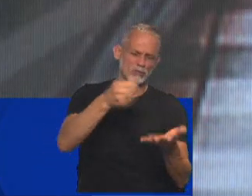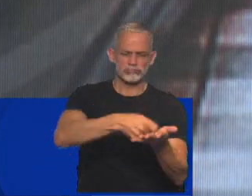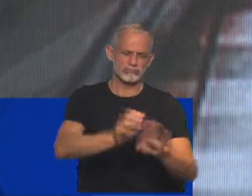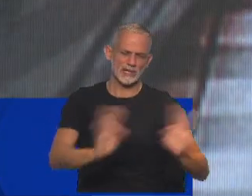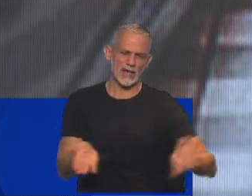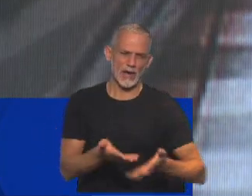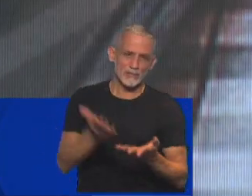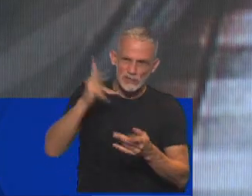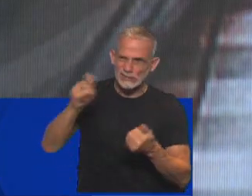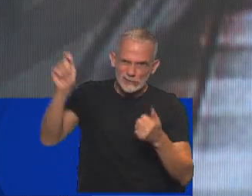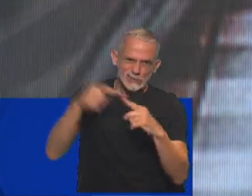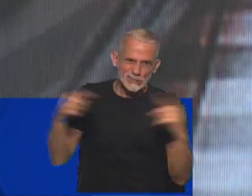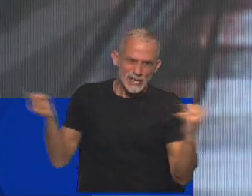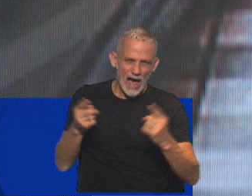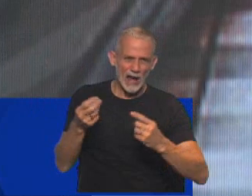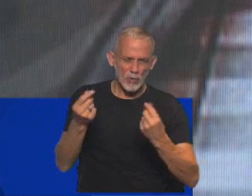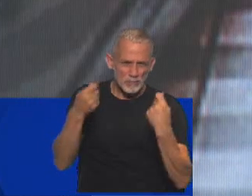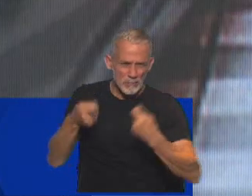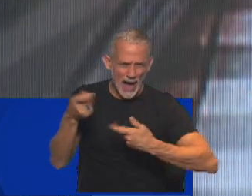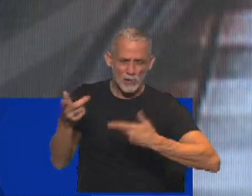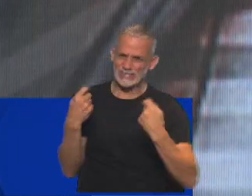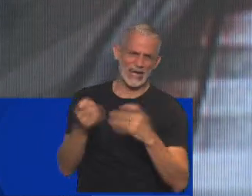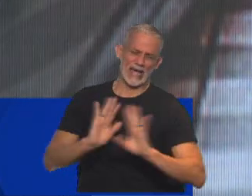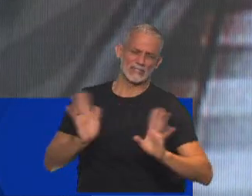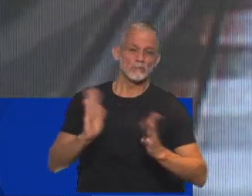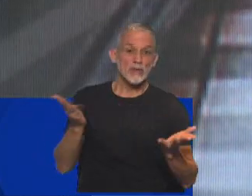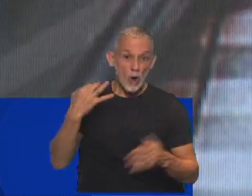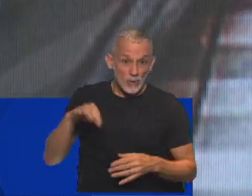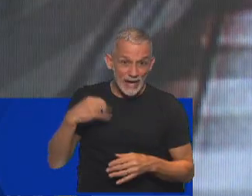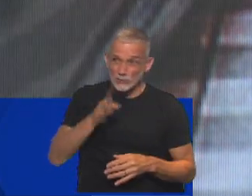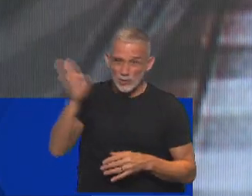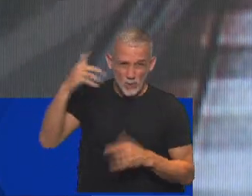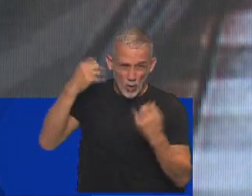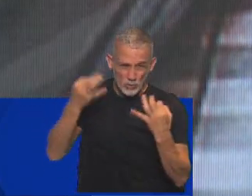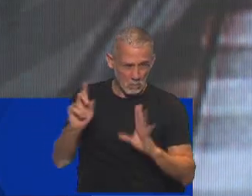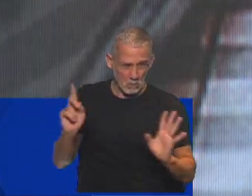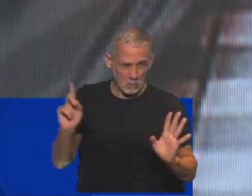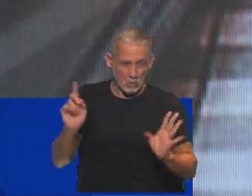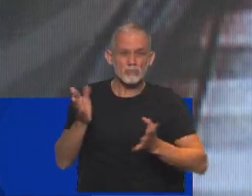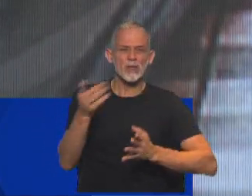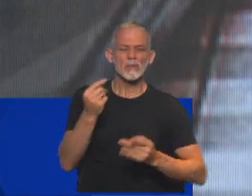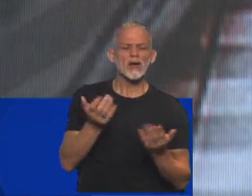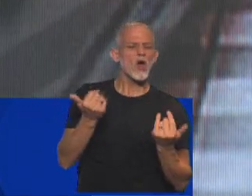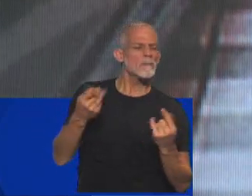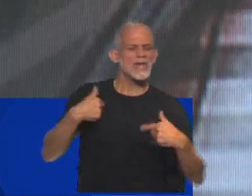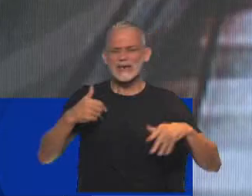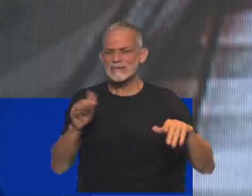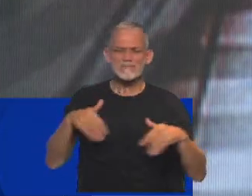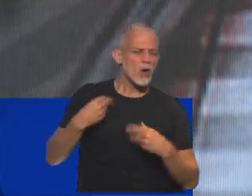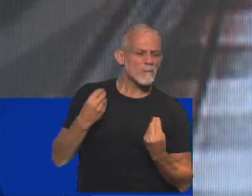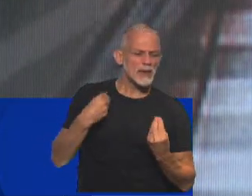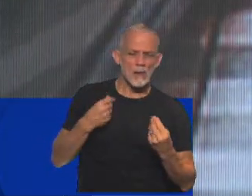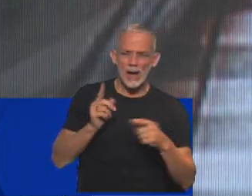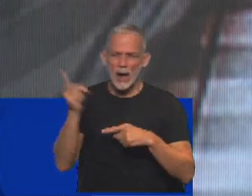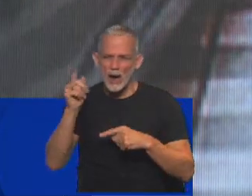no siempre es, por así decirlo, obligatorio tener que ir a la justicia. Uno puede determinar qué te conviene más, si litigar